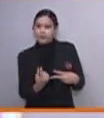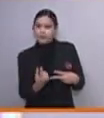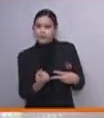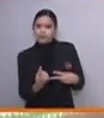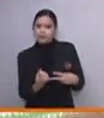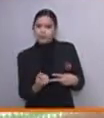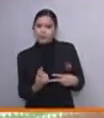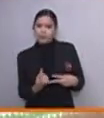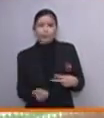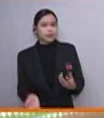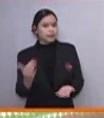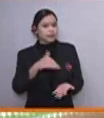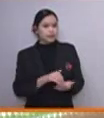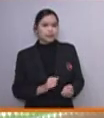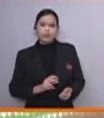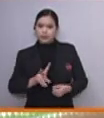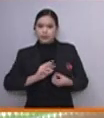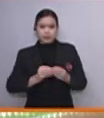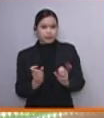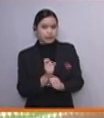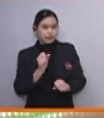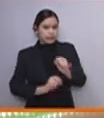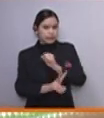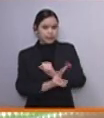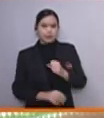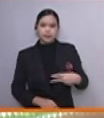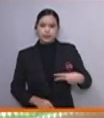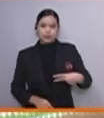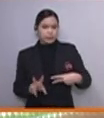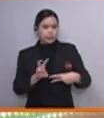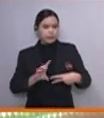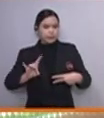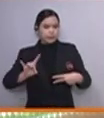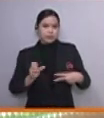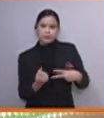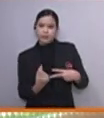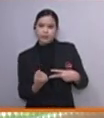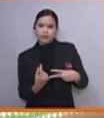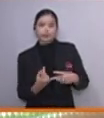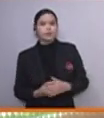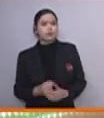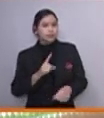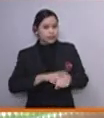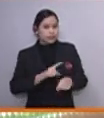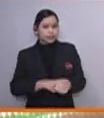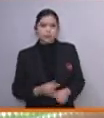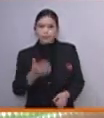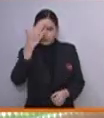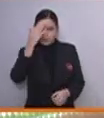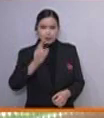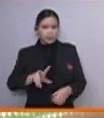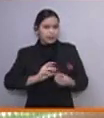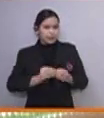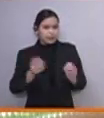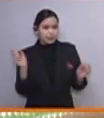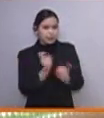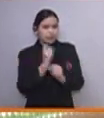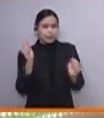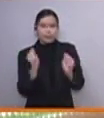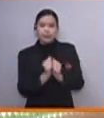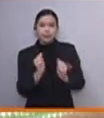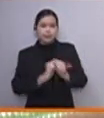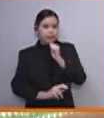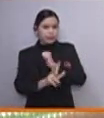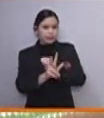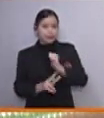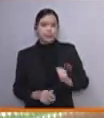el 11. Los números premiados para esta tarde son 68 y 11. Es momento de conocer tus tres números favoritos junto a Pega